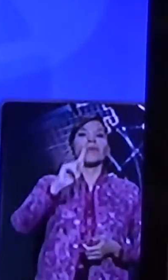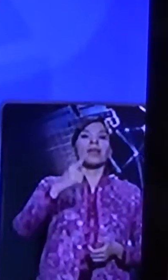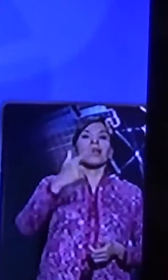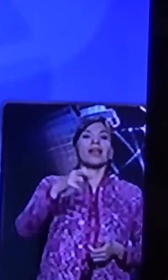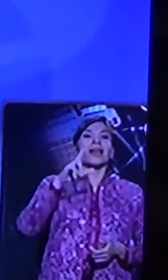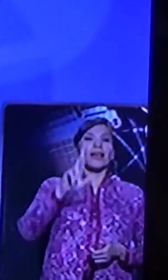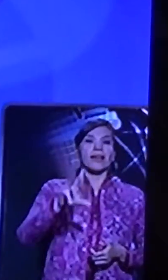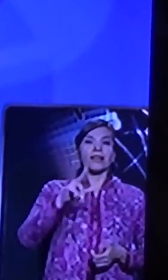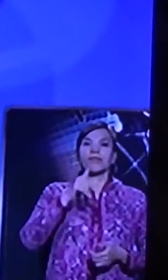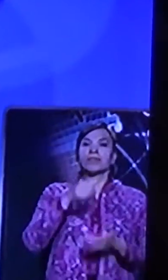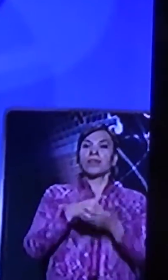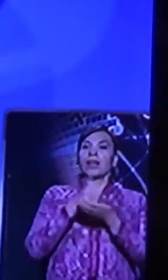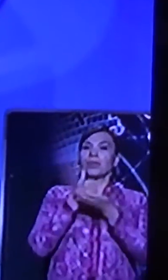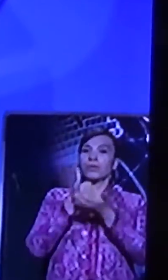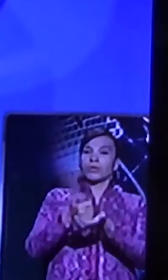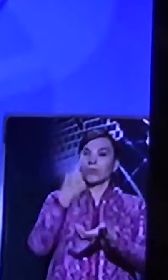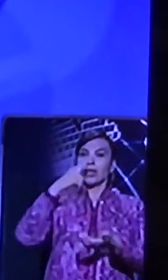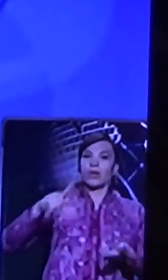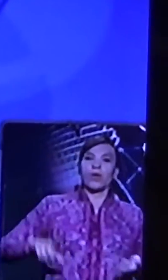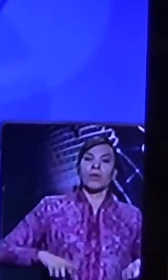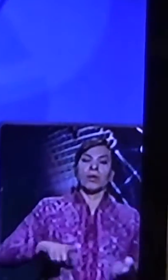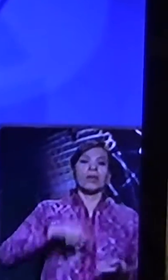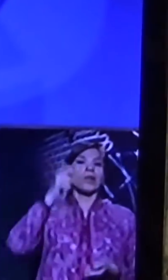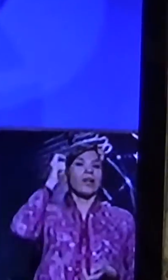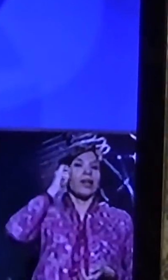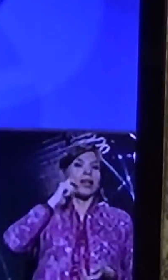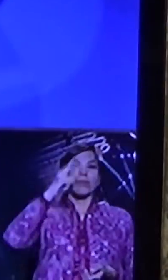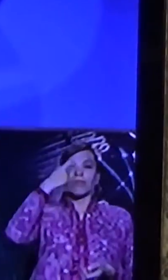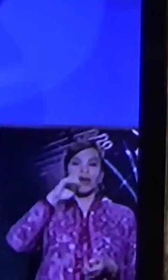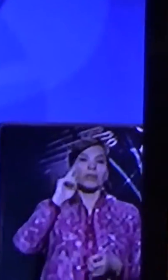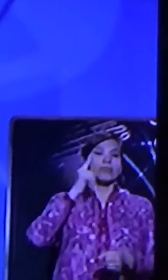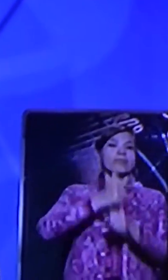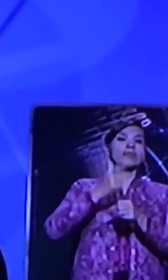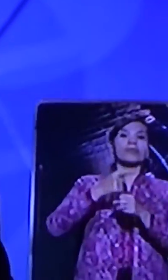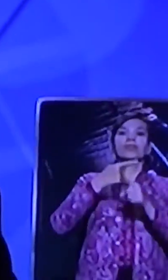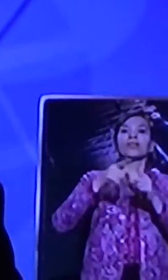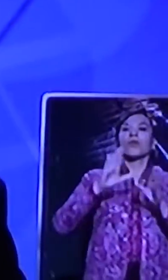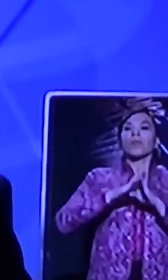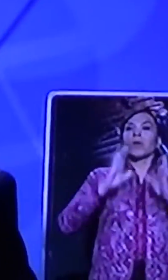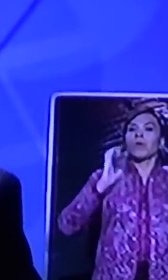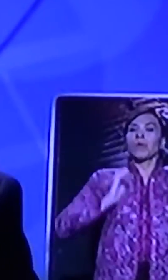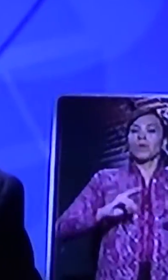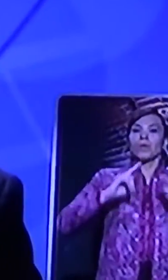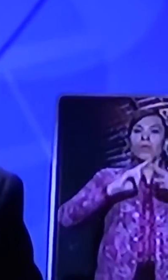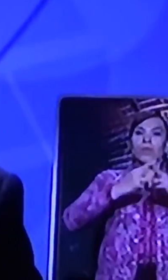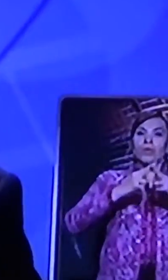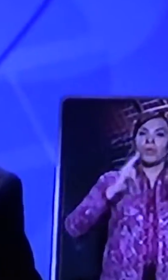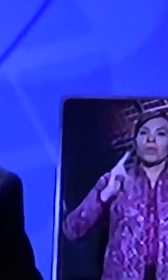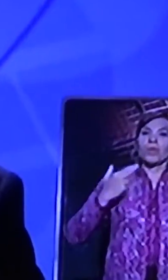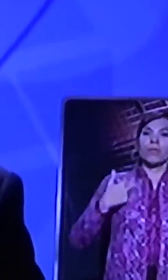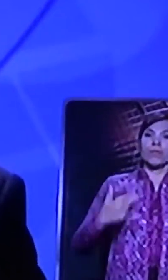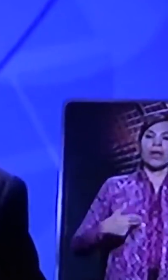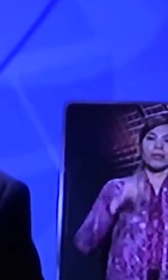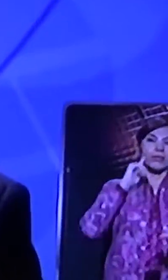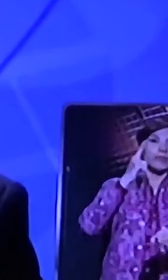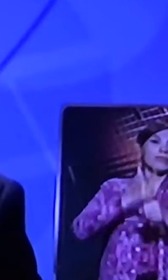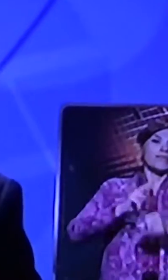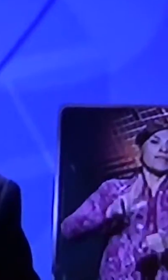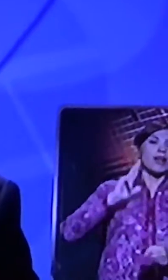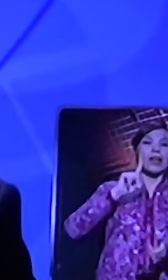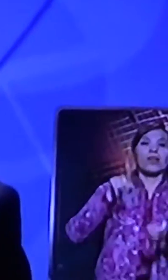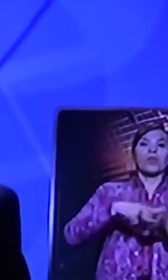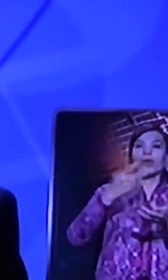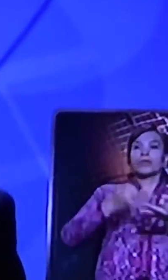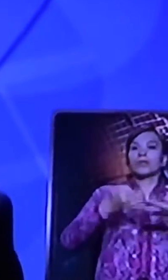Procuraduría General de la República colaborará con el gobierno de Guerrero para identificar los restos humanos encontrados el martes pasado en